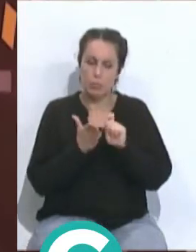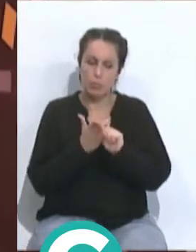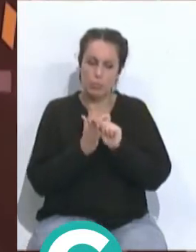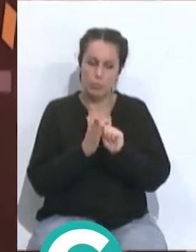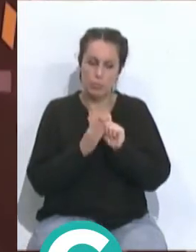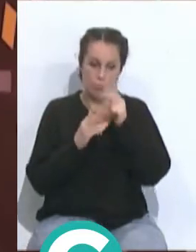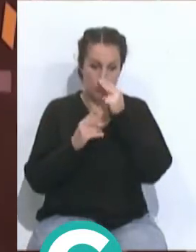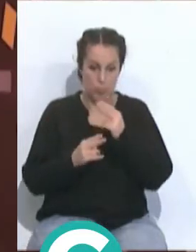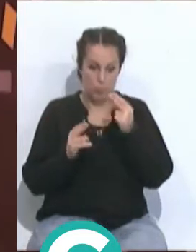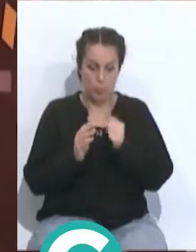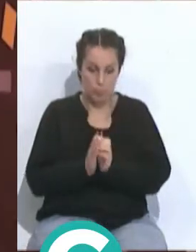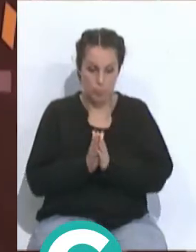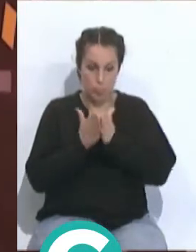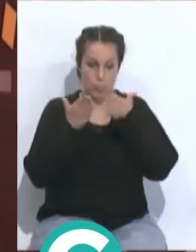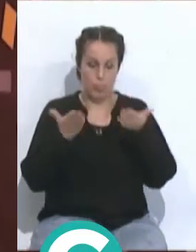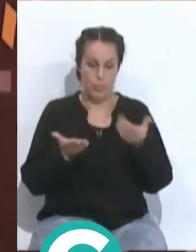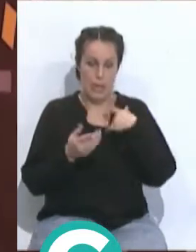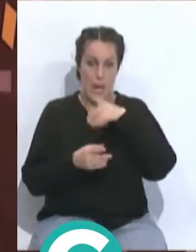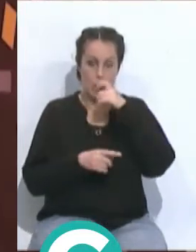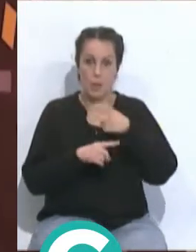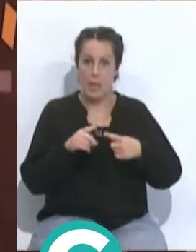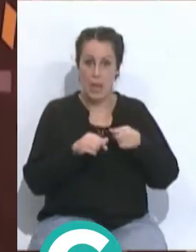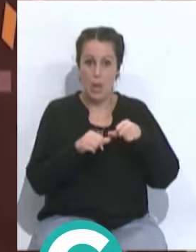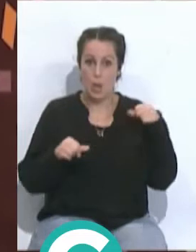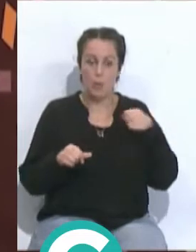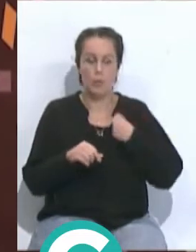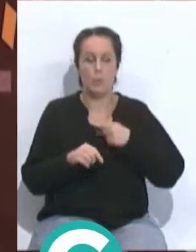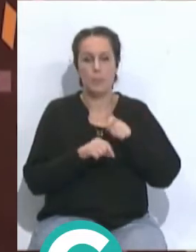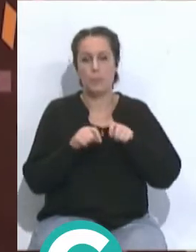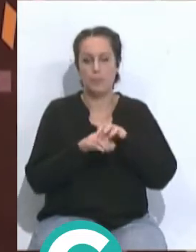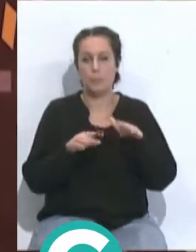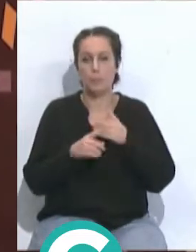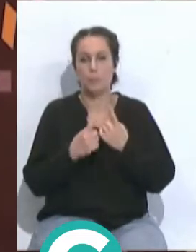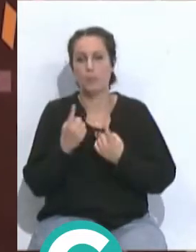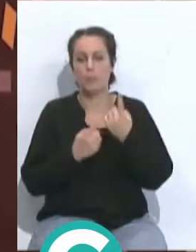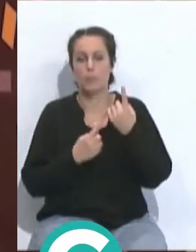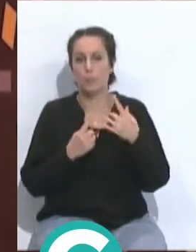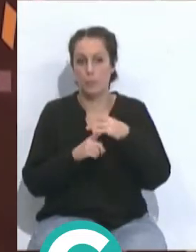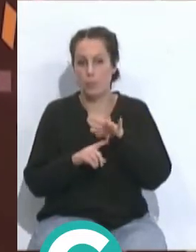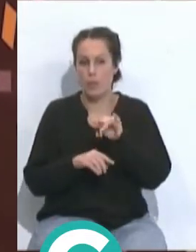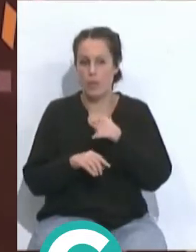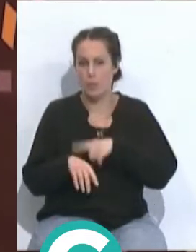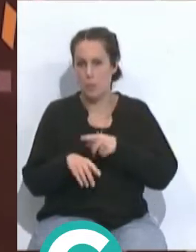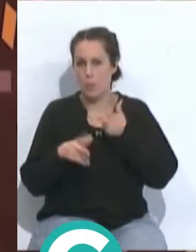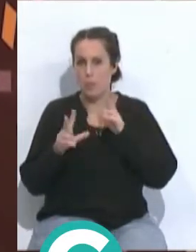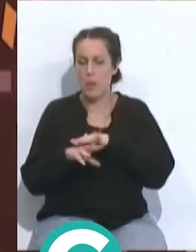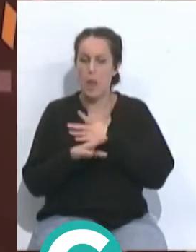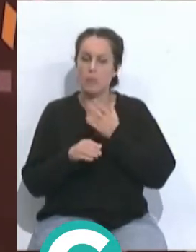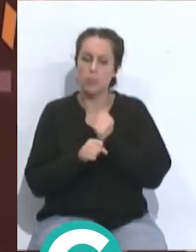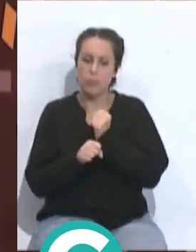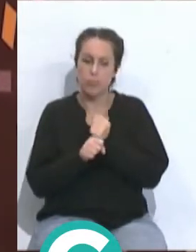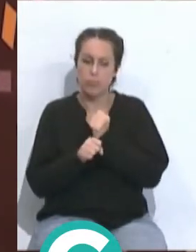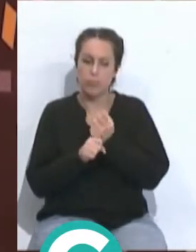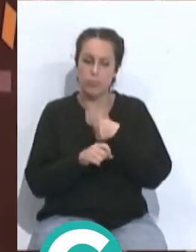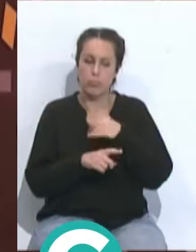lo largo de este último año y medio, por mor de ese tiempo que nos ha permitido la pandemia, en algunos casos tener tiempo libre para dedicarnos a esos trabajos